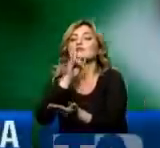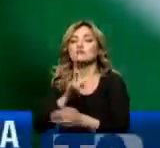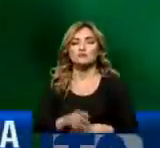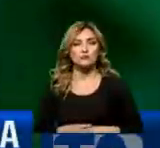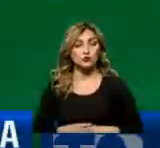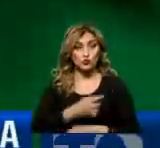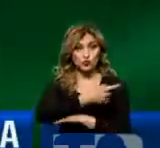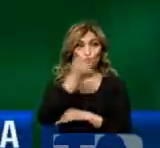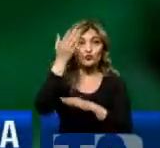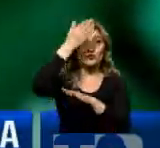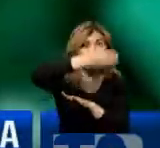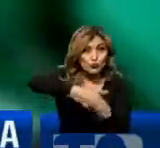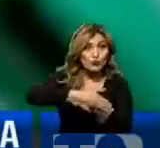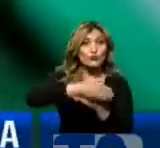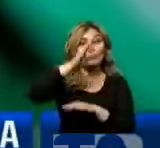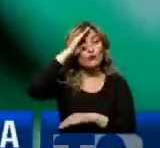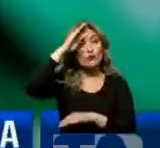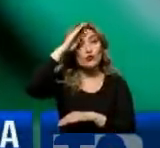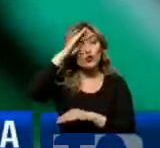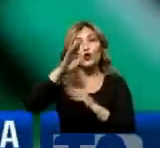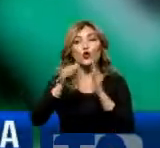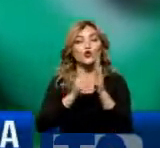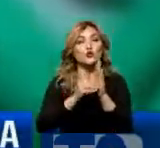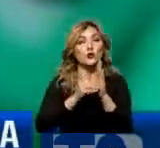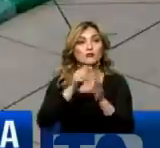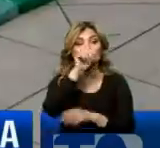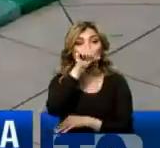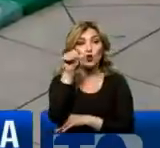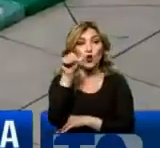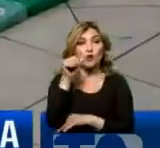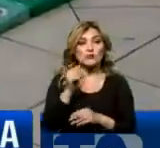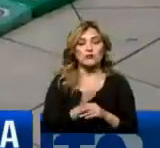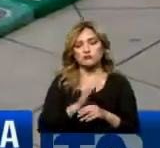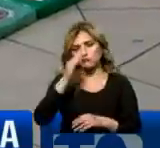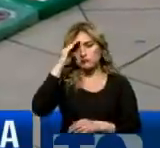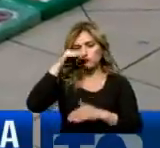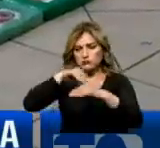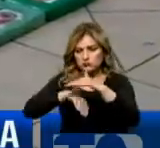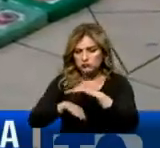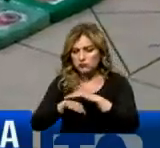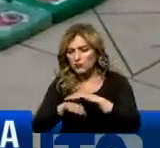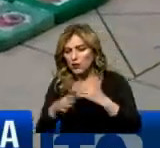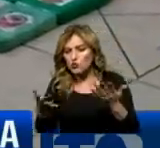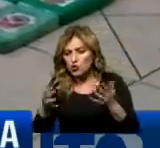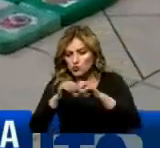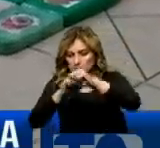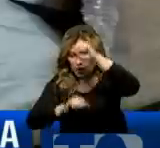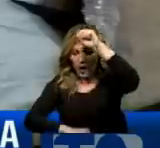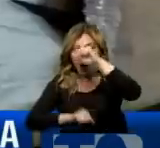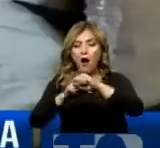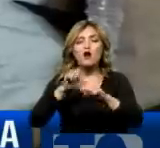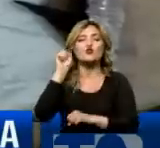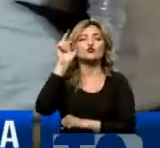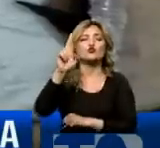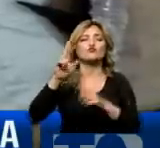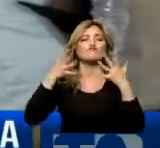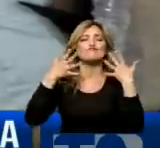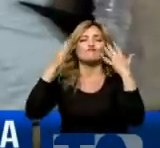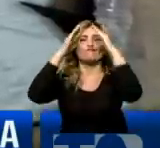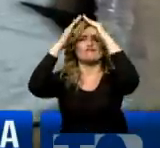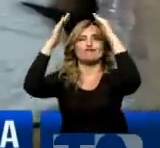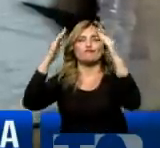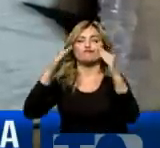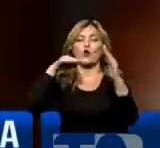Un día después, la policía antinarcóticos llegó al sur de Guayaquil, y es que las investigaciones daban cuenta de una vivienda en la que se